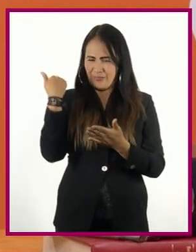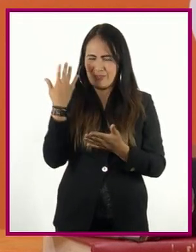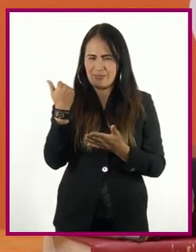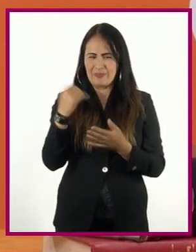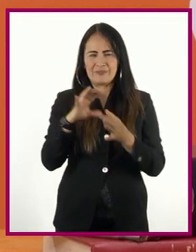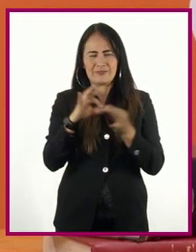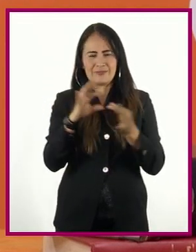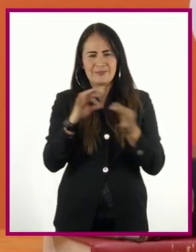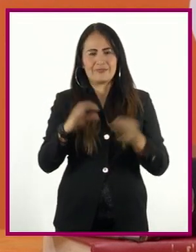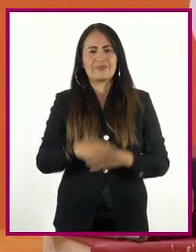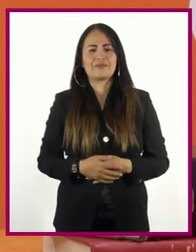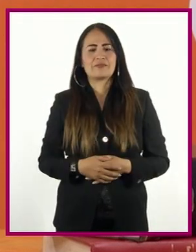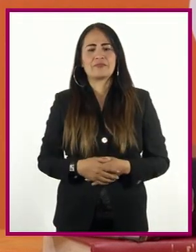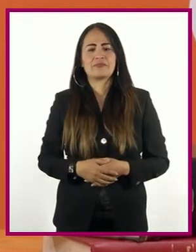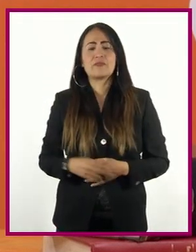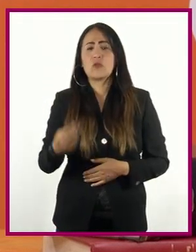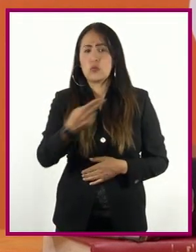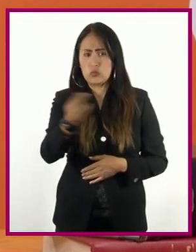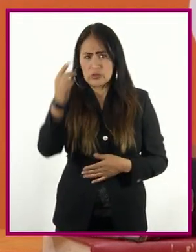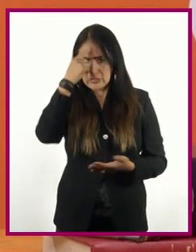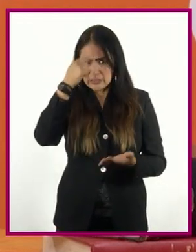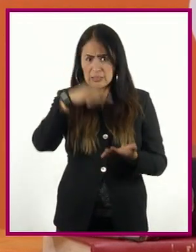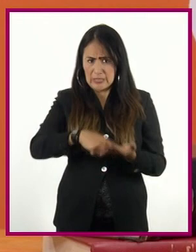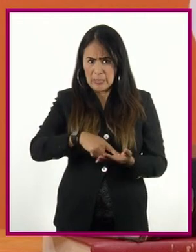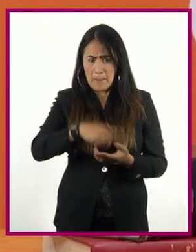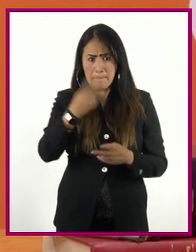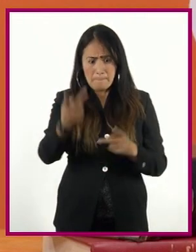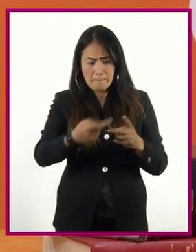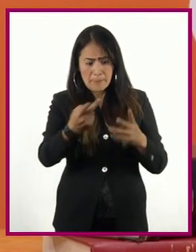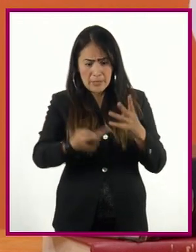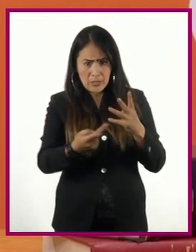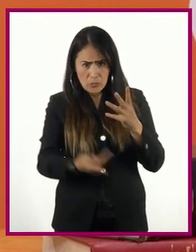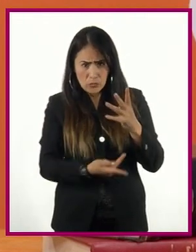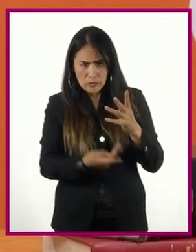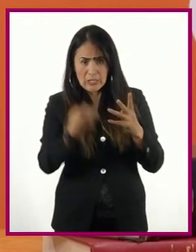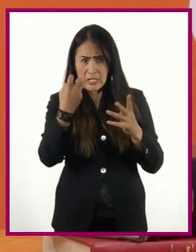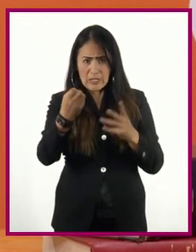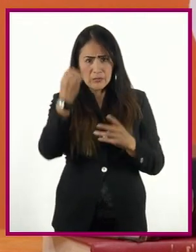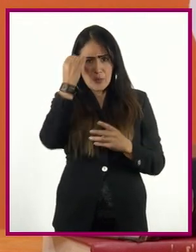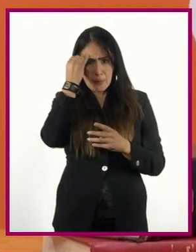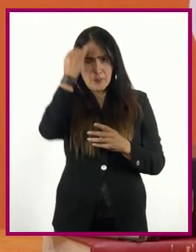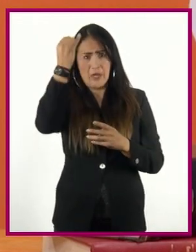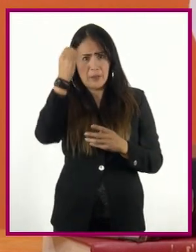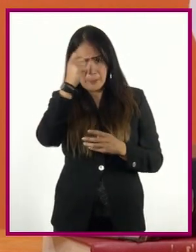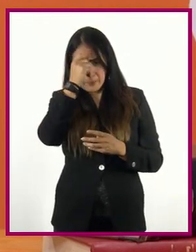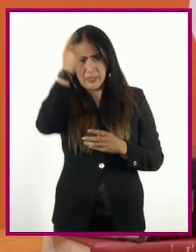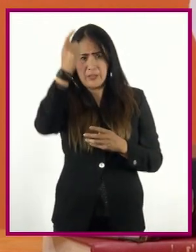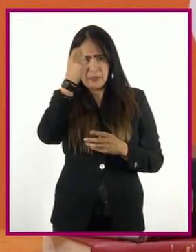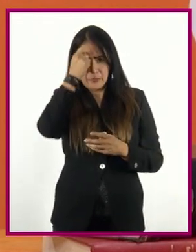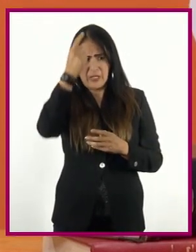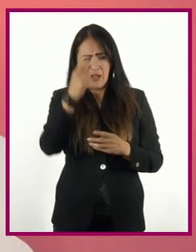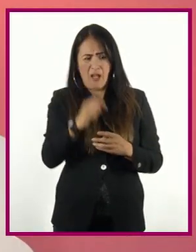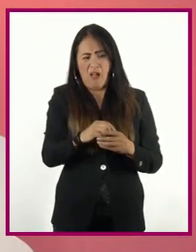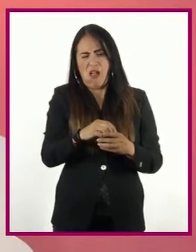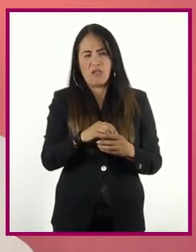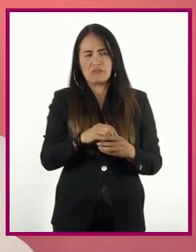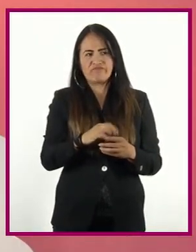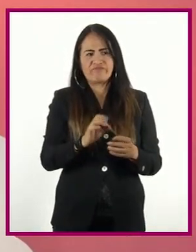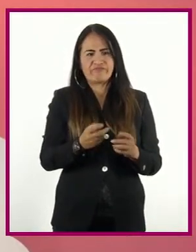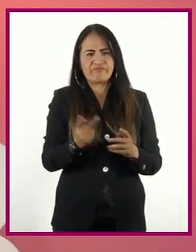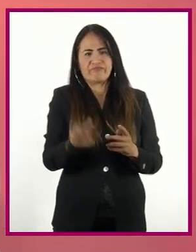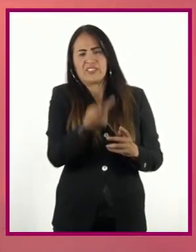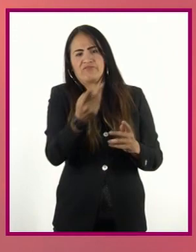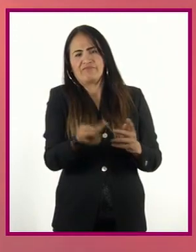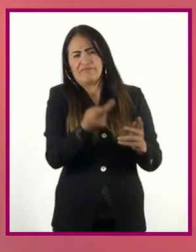de ver. ¿Ustedes creen que las preguntas las van inventando los entrevistadores sobre la marcha?